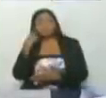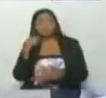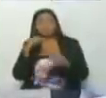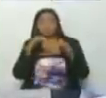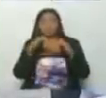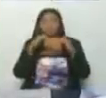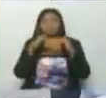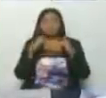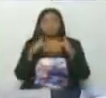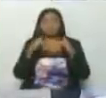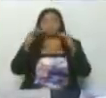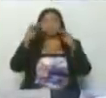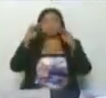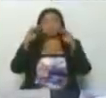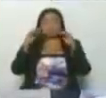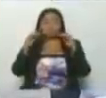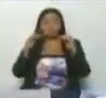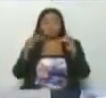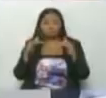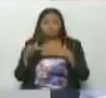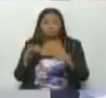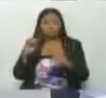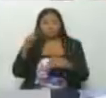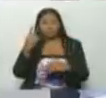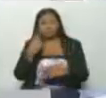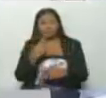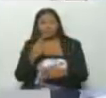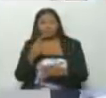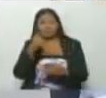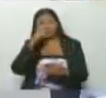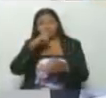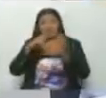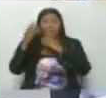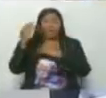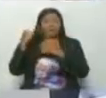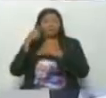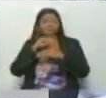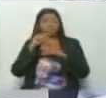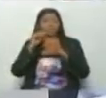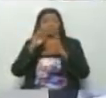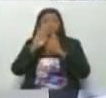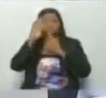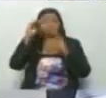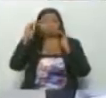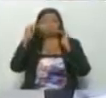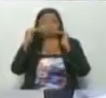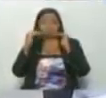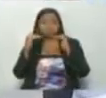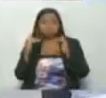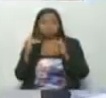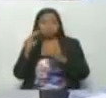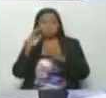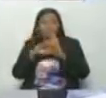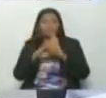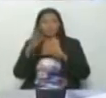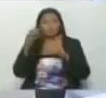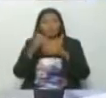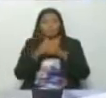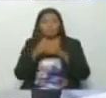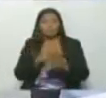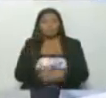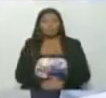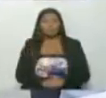inflación que viene disminuyendo por primera vez en bastantes años vamos a tener una inflación de tres dígitos menos de mil digamos tiene